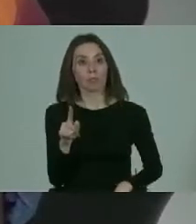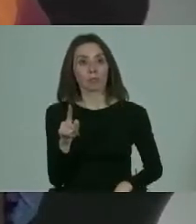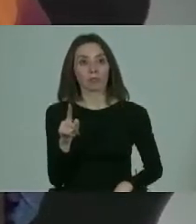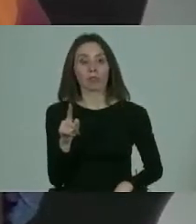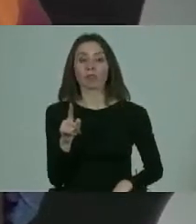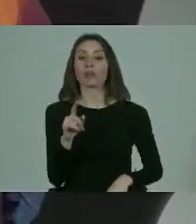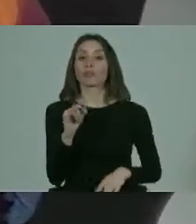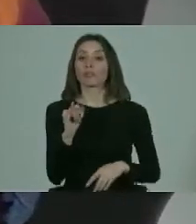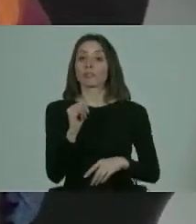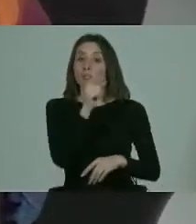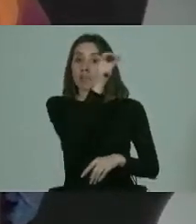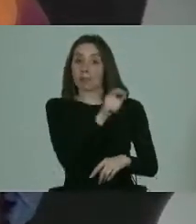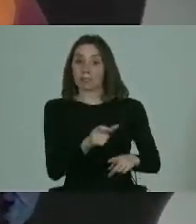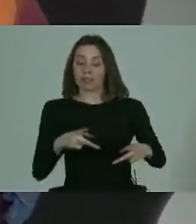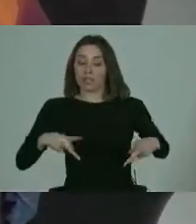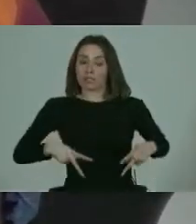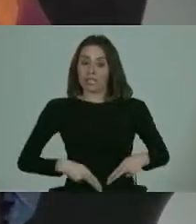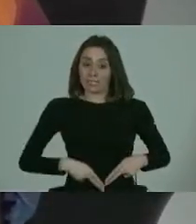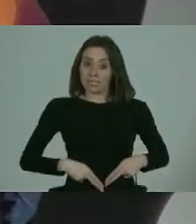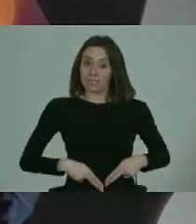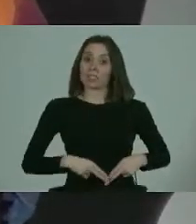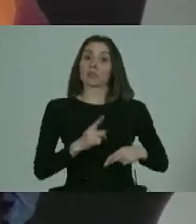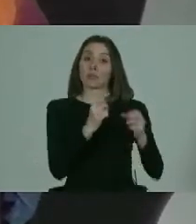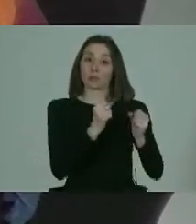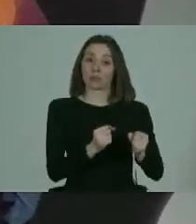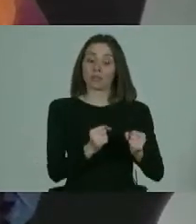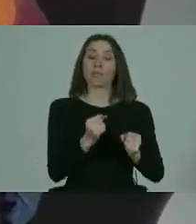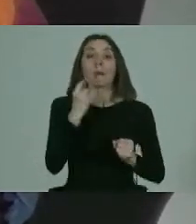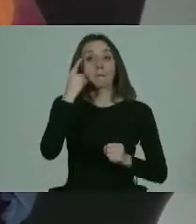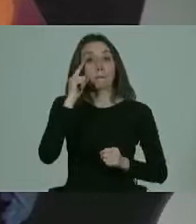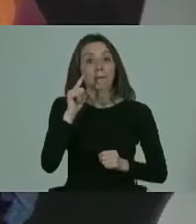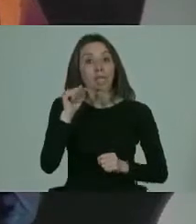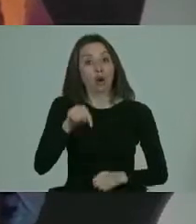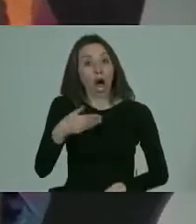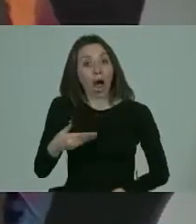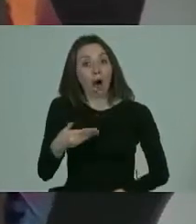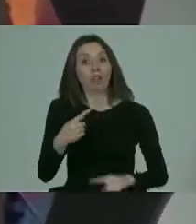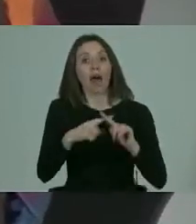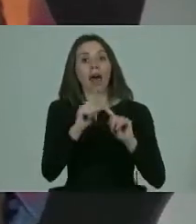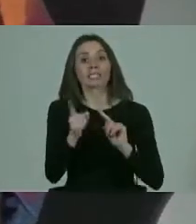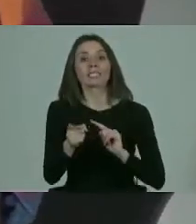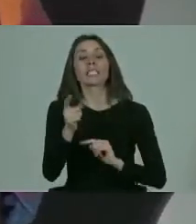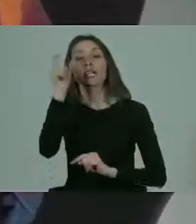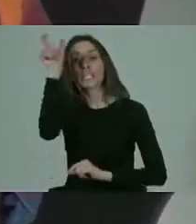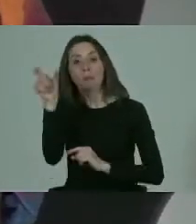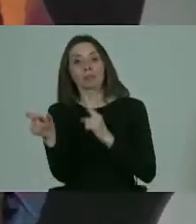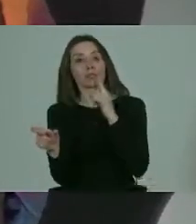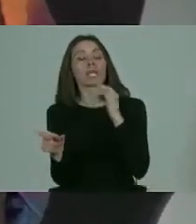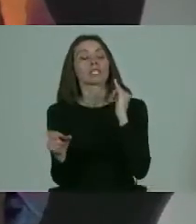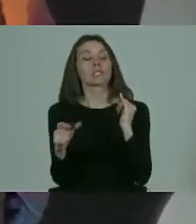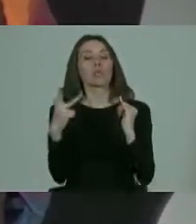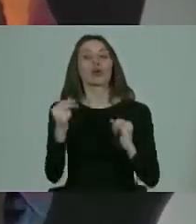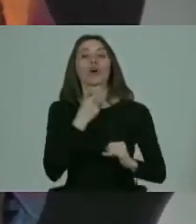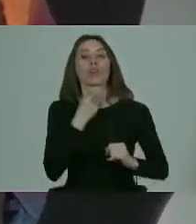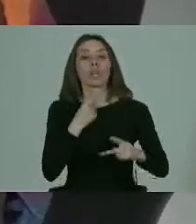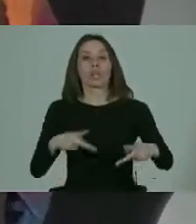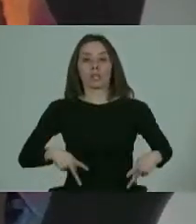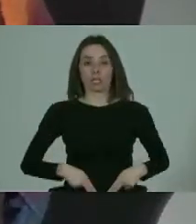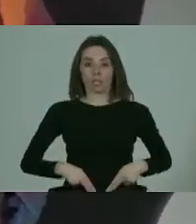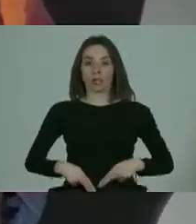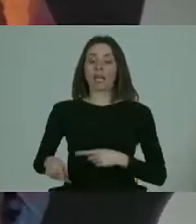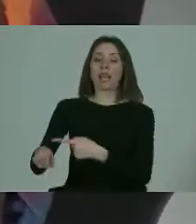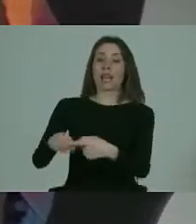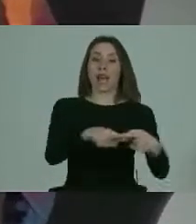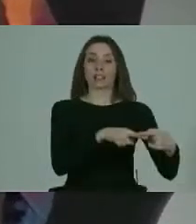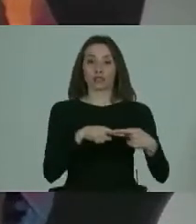esterilización es una posibilidad ahora que tiene que ser consentida y para ello para llegar a ese consentimiento también el estado la sociedad